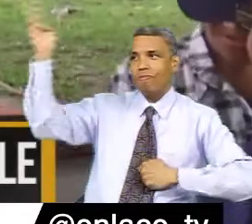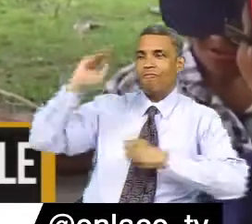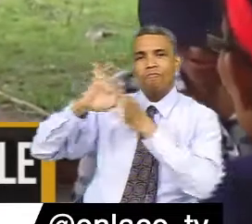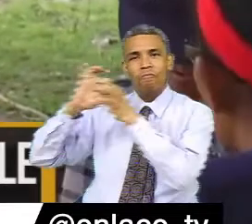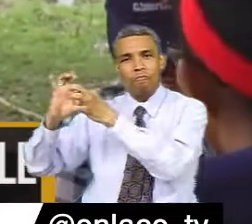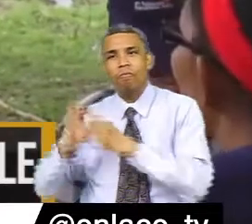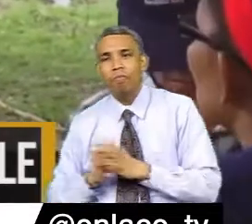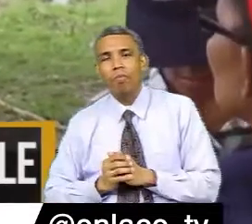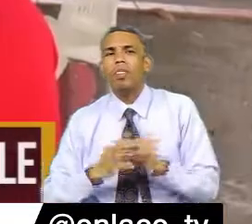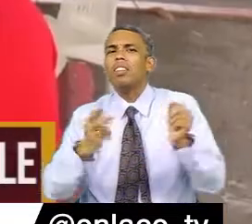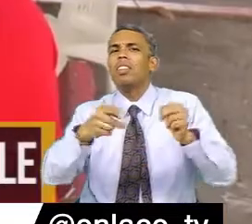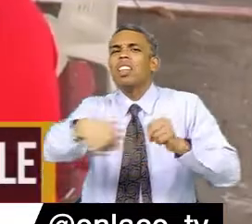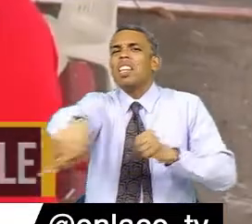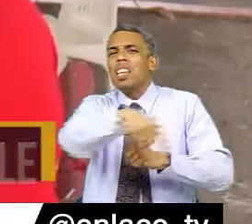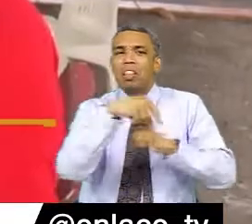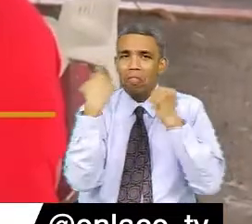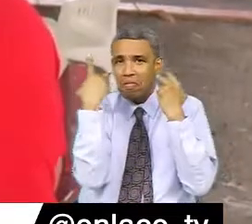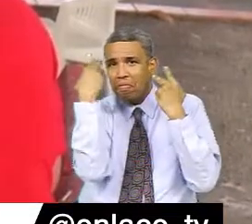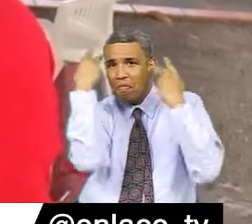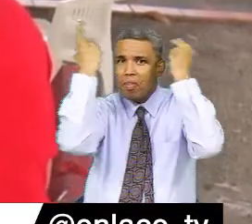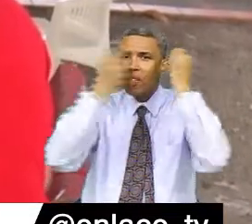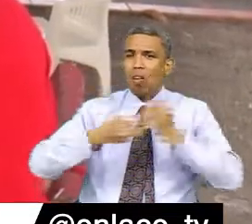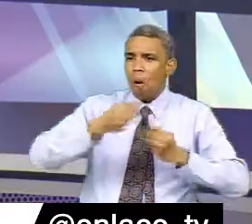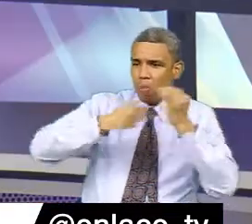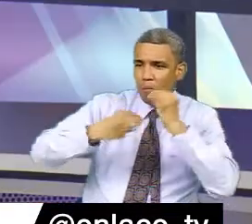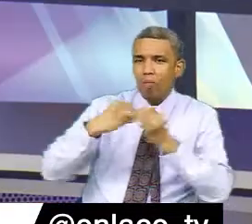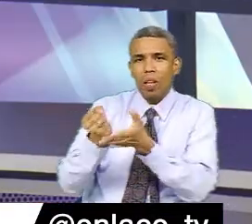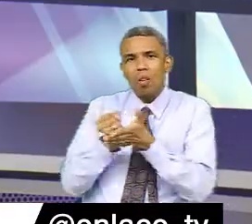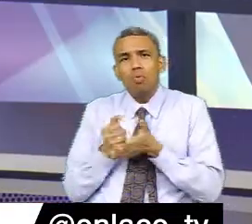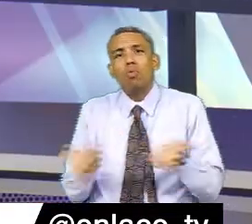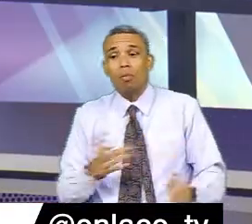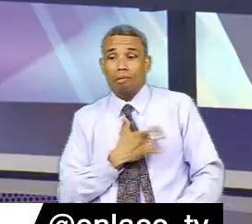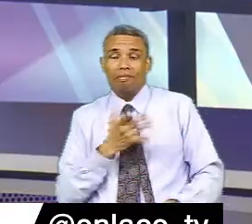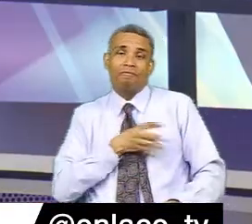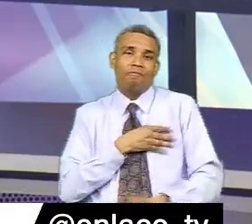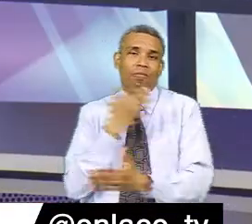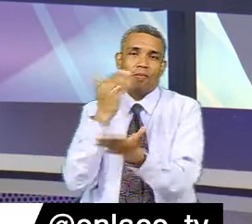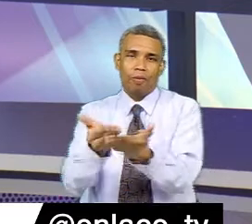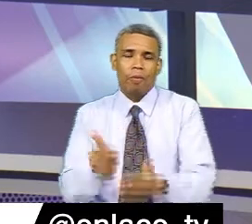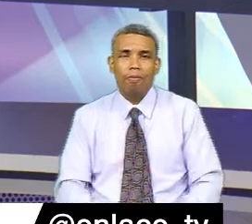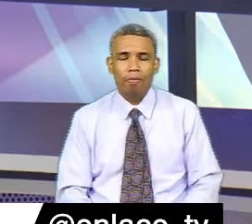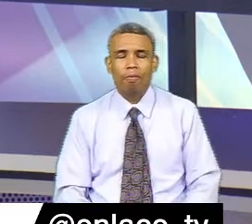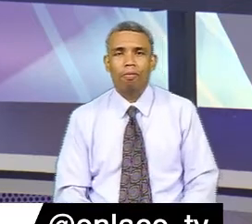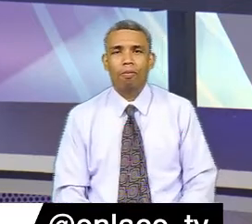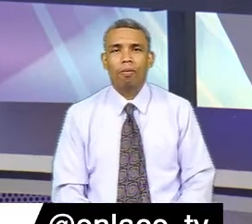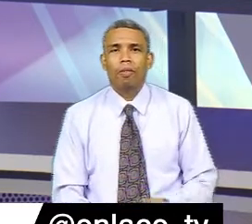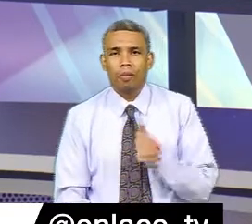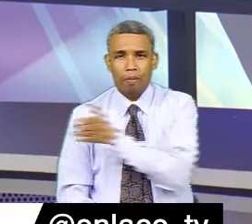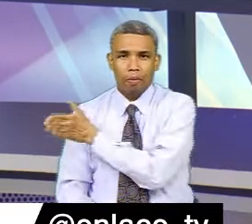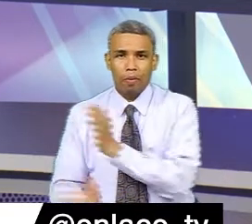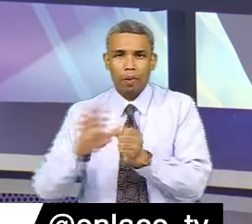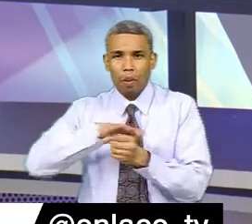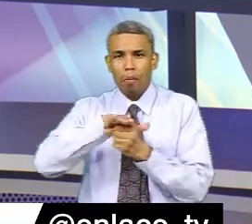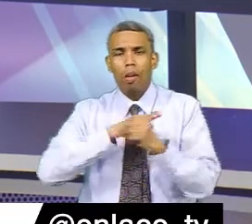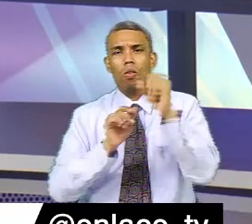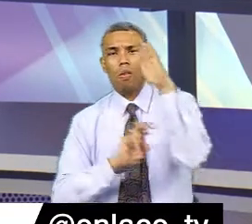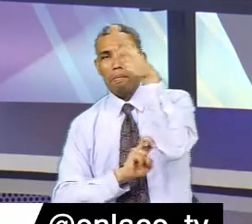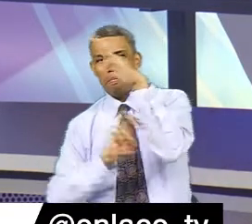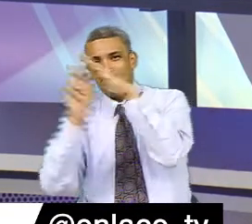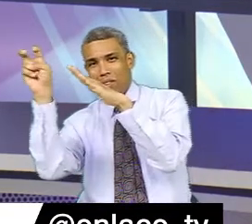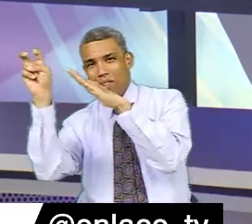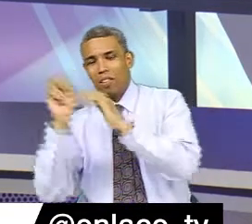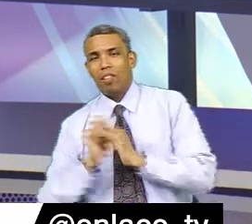gesto humano de las autoridades y la comunidad cristiana. En otras noticias, habitantes del barrio Villarelli se pronunciaron ante el